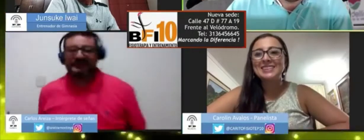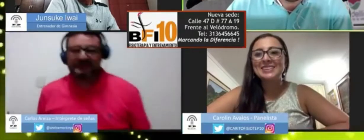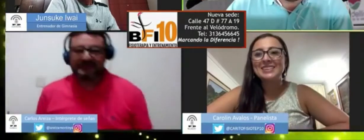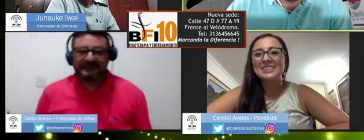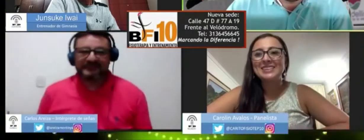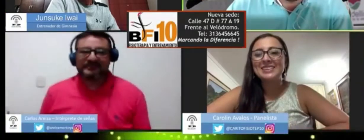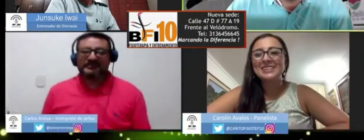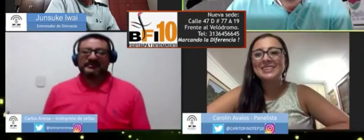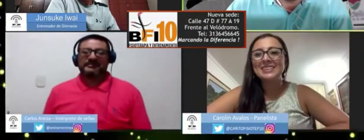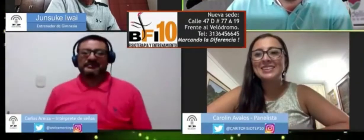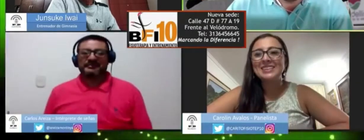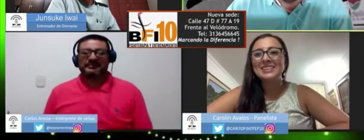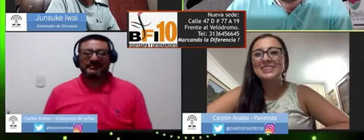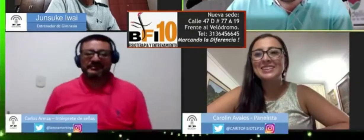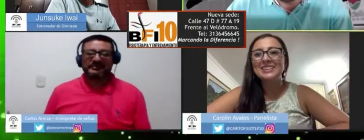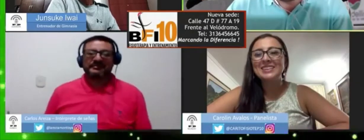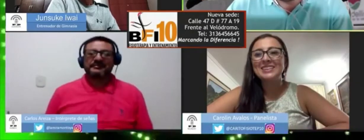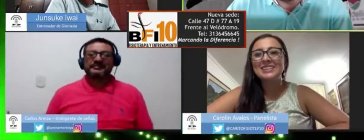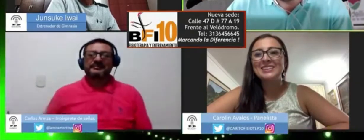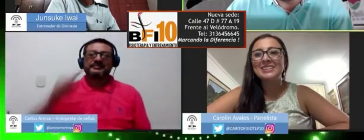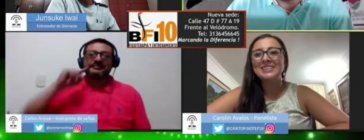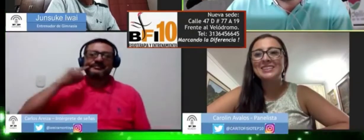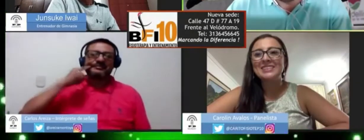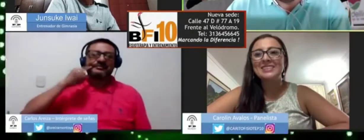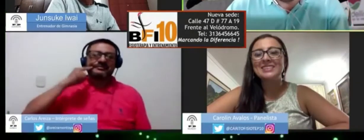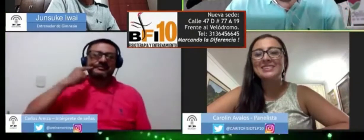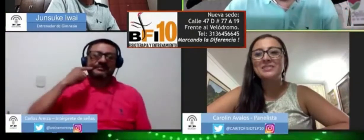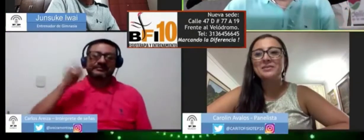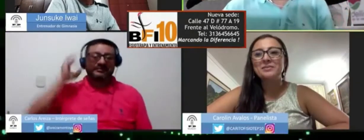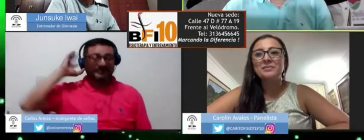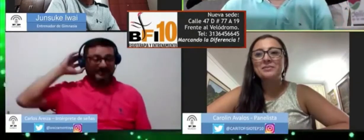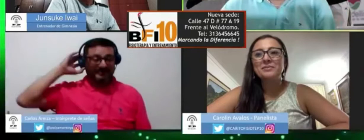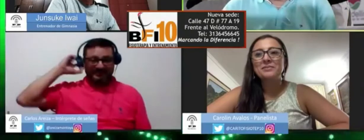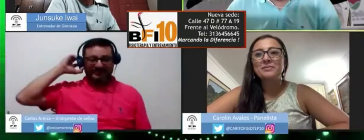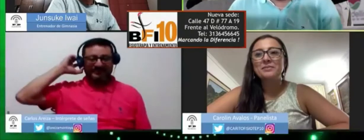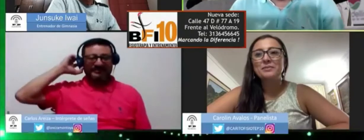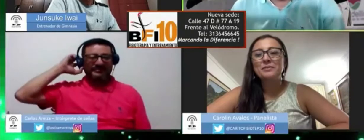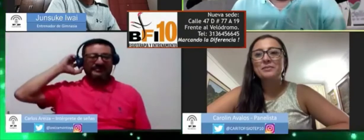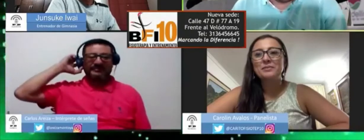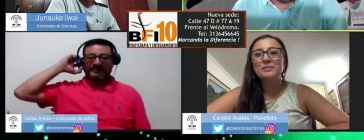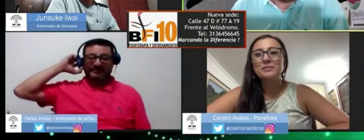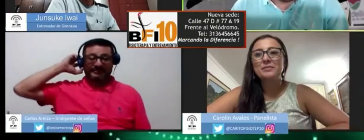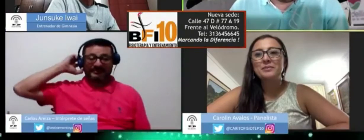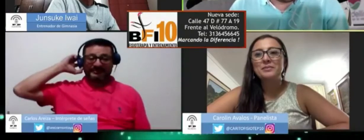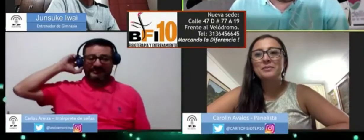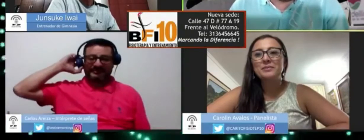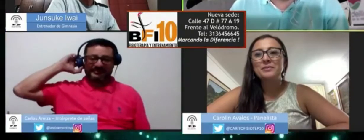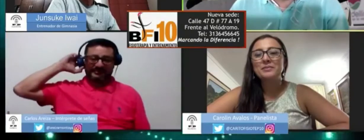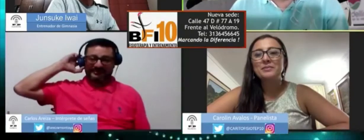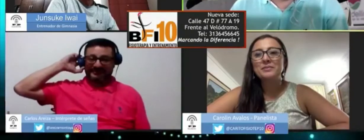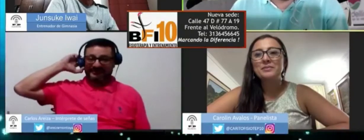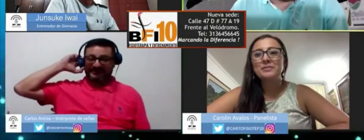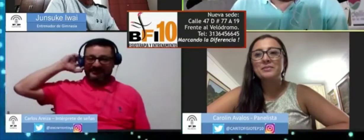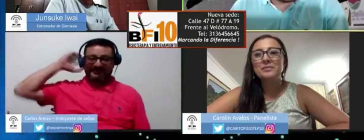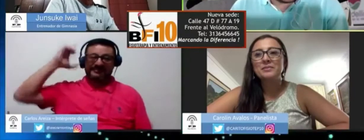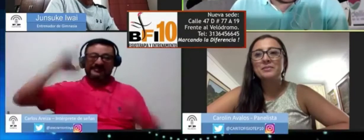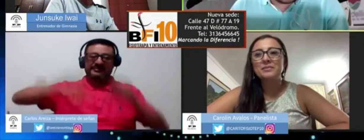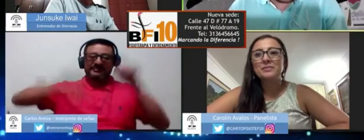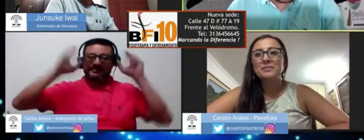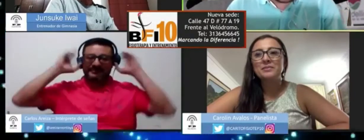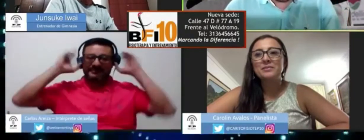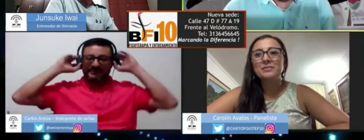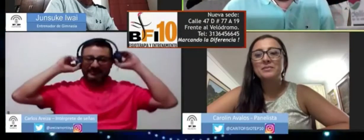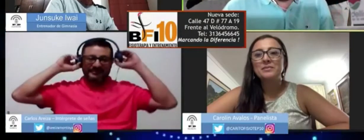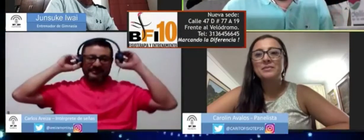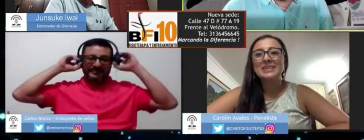Decía Caroline ahorita que por allá unos que no se aprendían el nombre. ¿En su casa se habla japonés o se habla